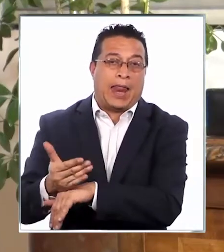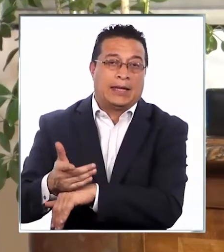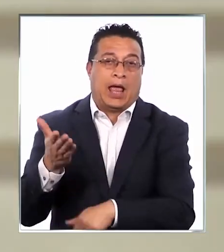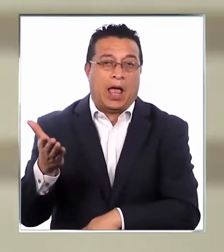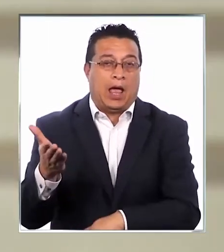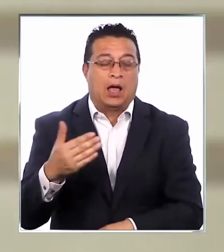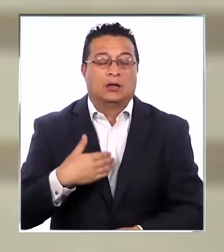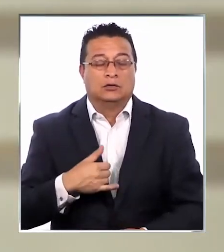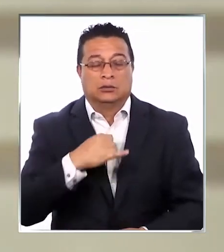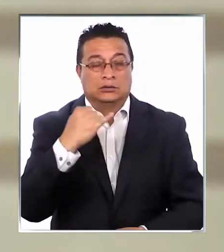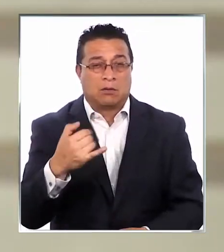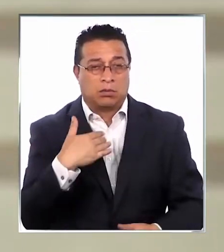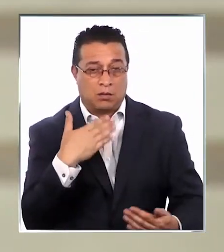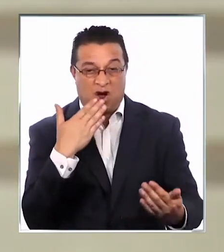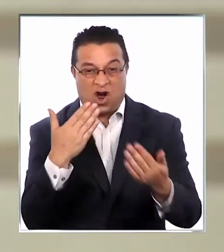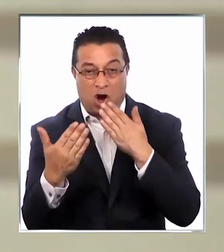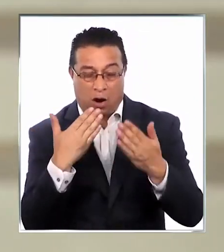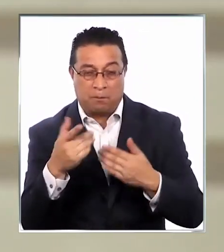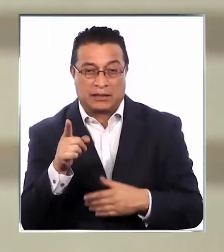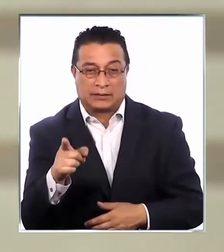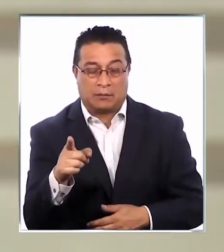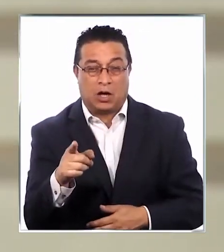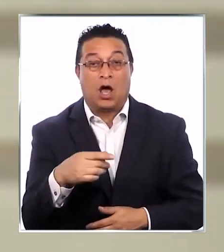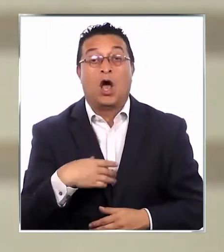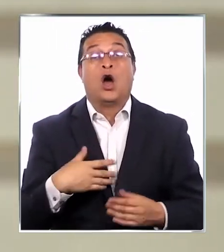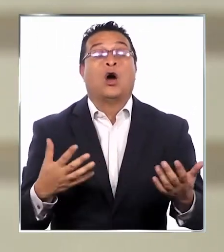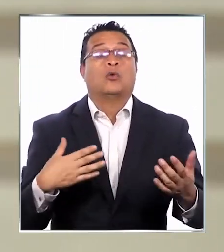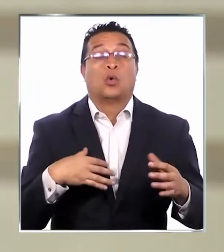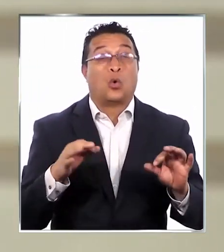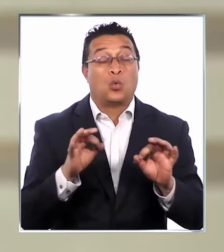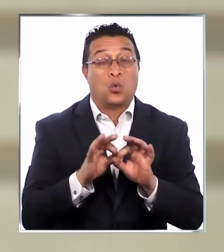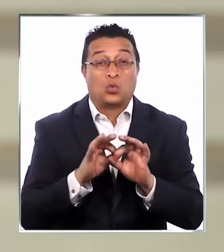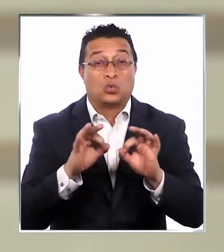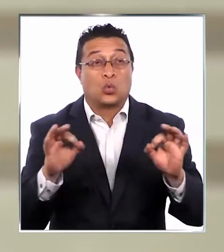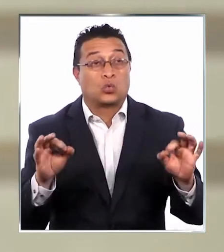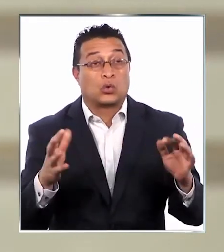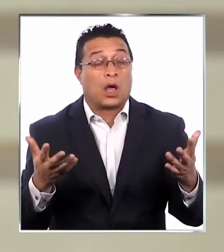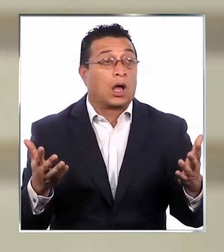ahora. Y siempre conversamos. Nunca